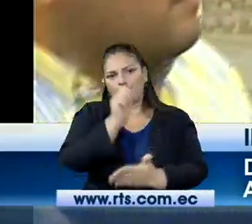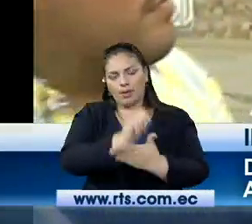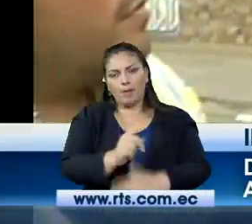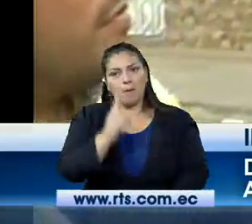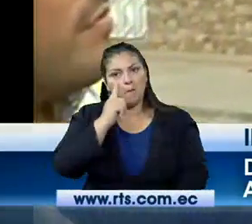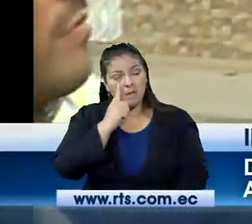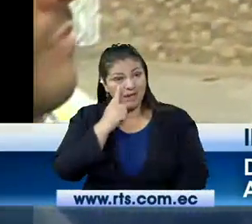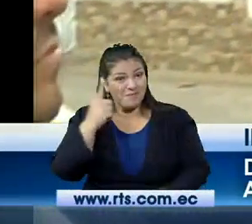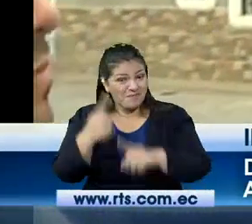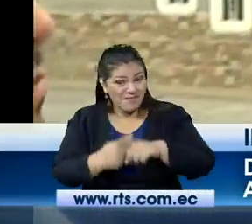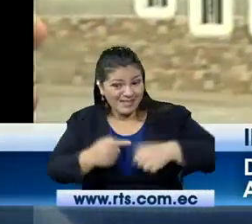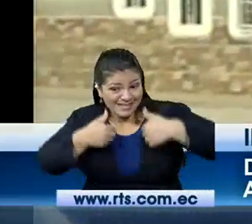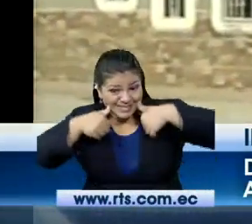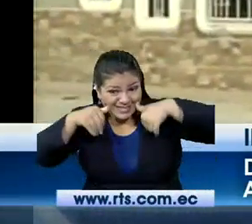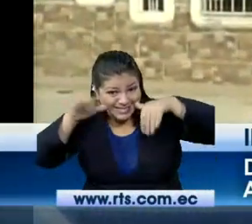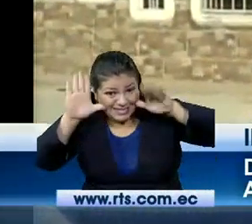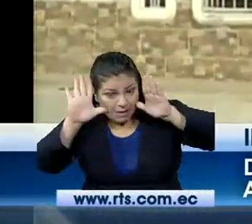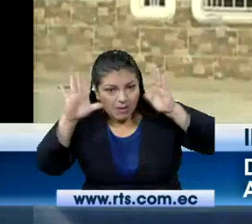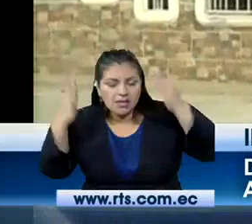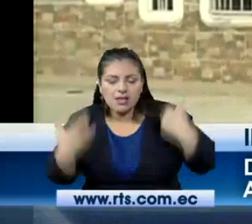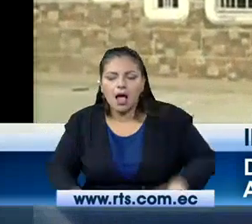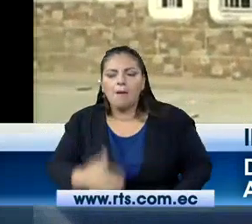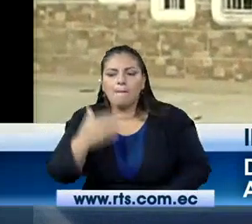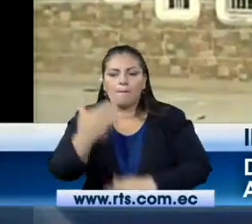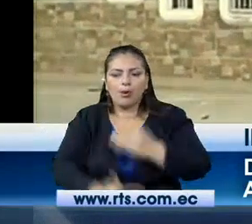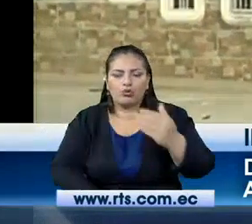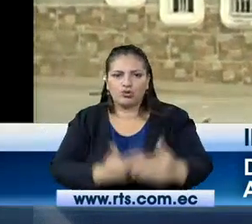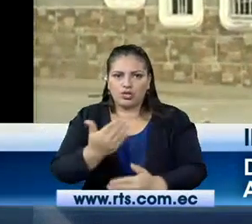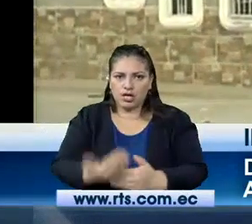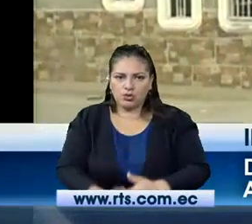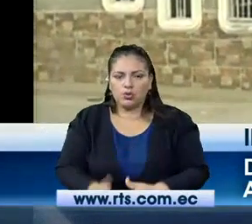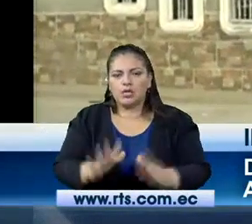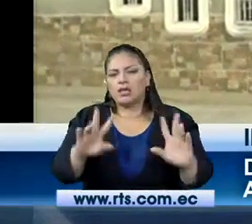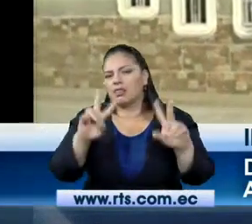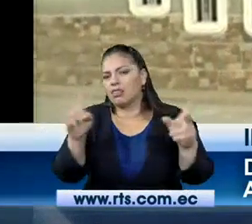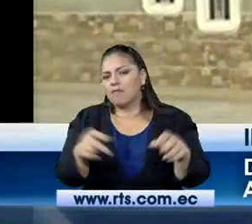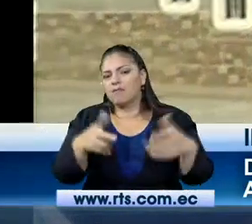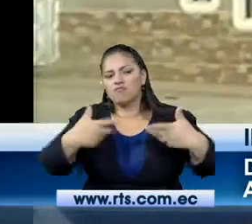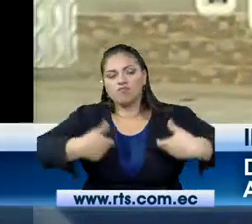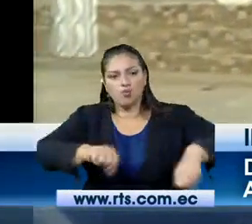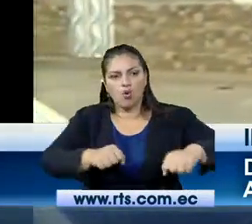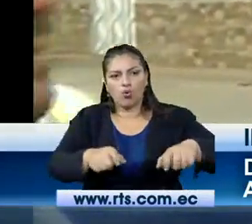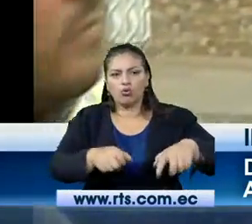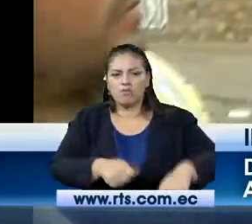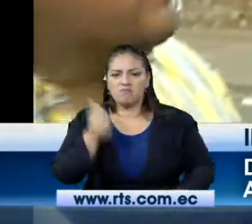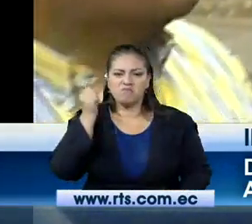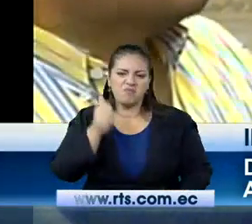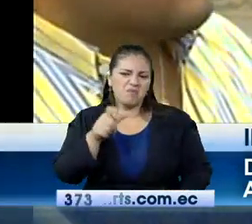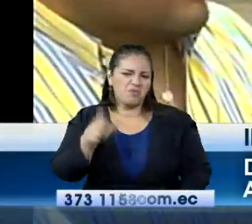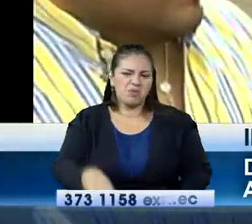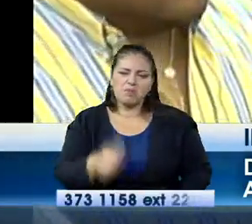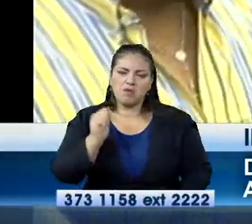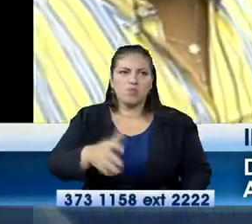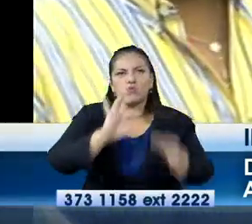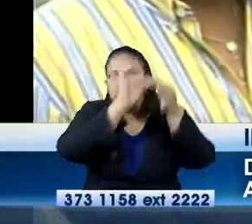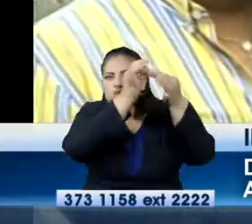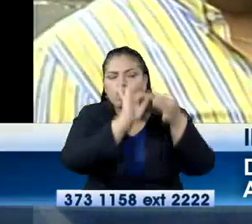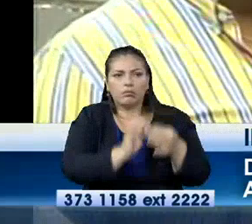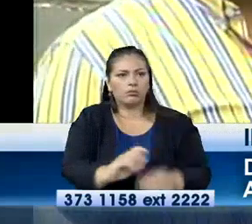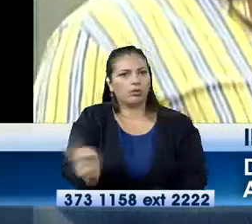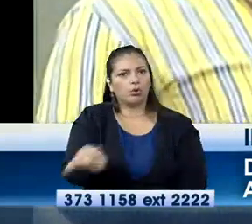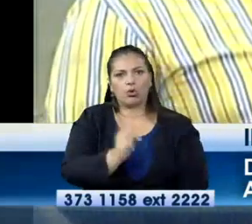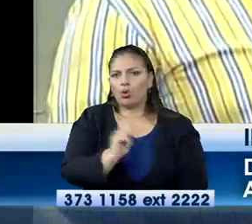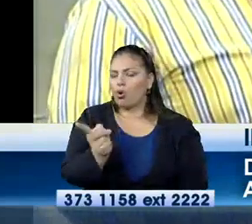de homologación vehicular, o sea, hayan ya cambiado los vehículos artesanales por los homologados de las cuatro marcas que están en estos